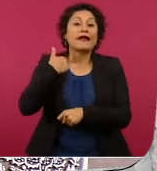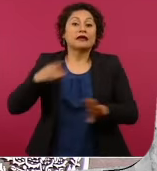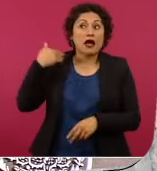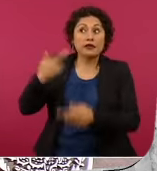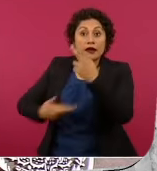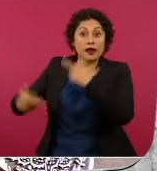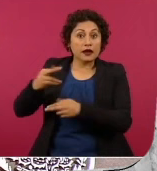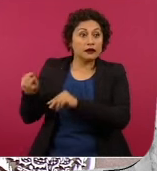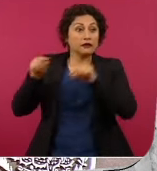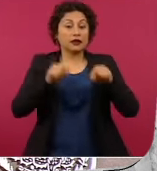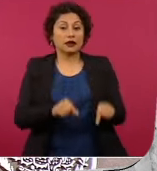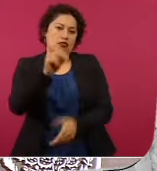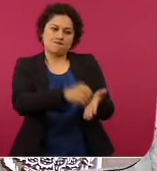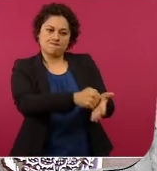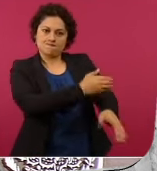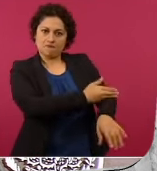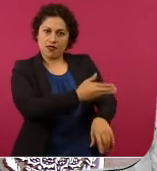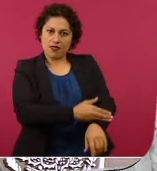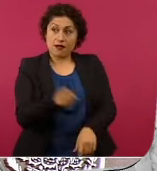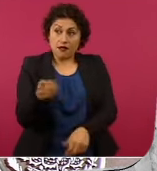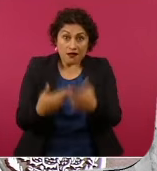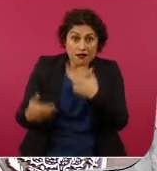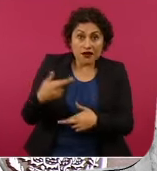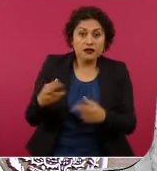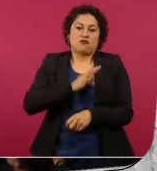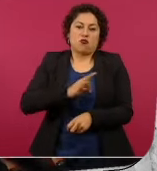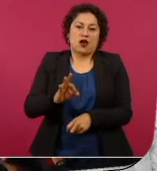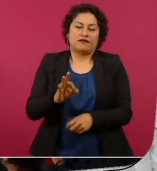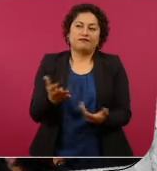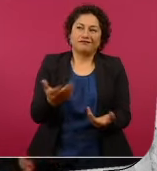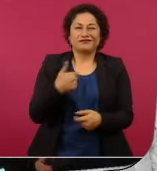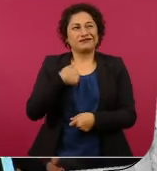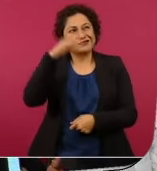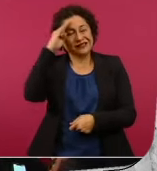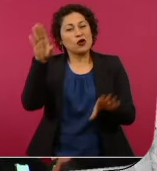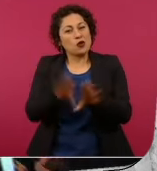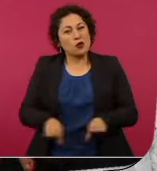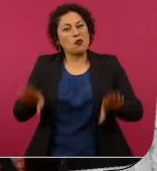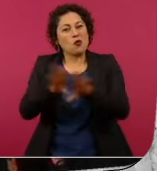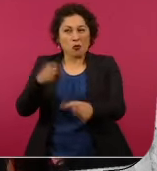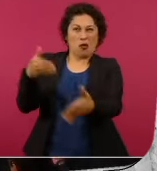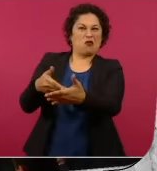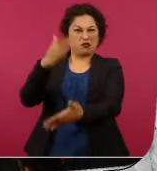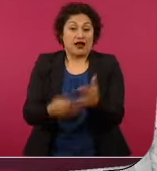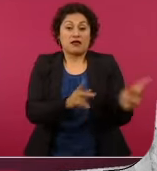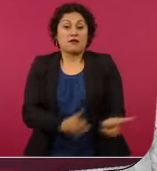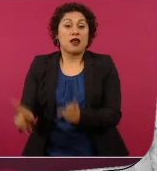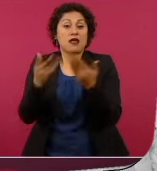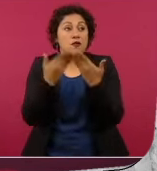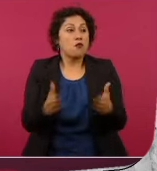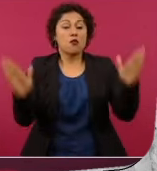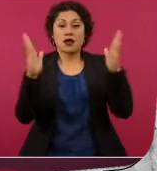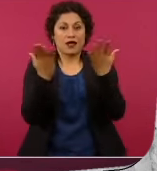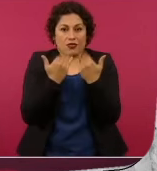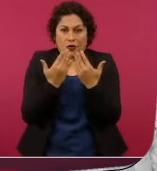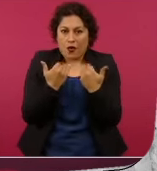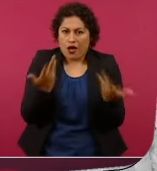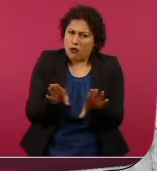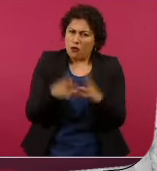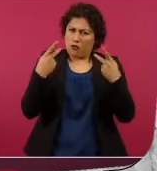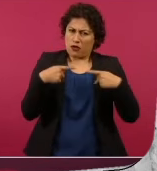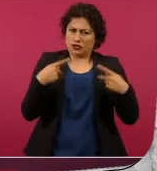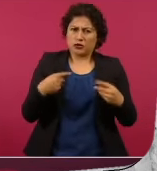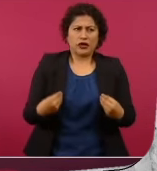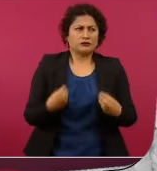toco madera, se las pueden robar. Entonces, ¿qué estoy pensando? Porque además no hay playas públicas. La gente no puede ir a la